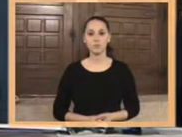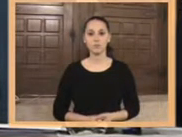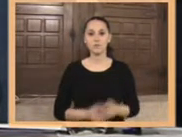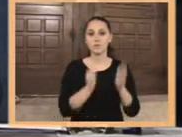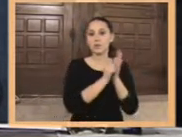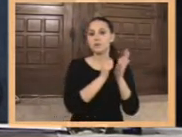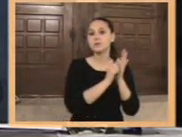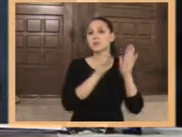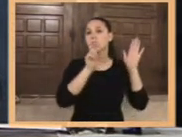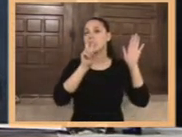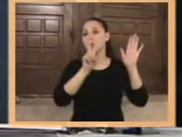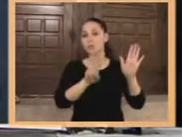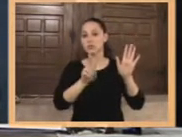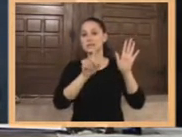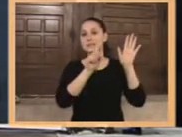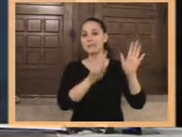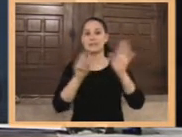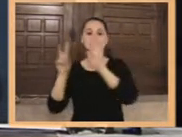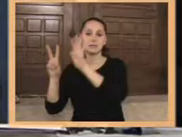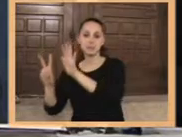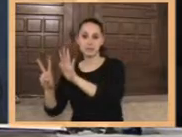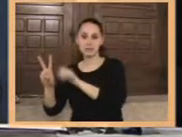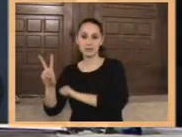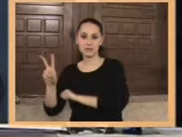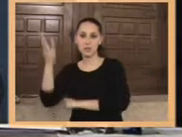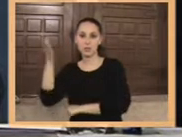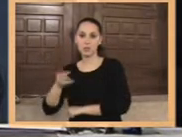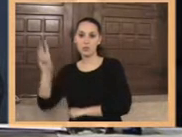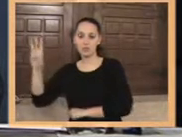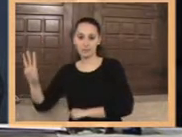artículo 72.3 del mismo texto legal a favor de los centros sanitarios.